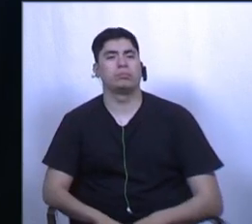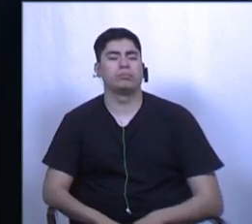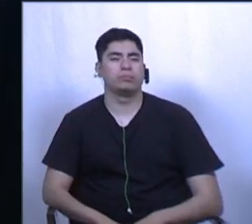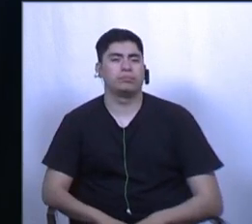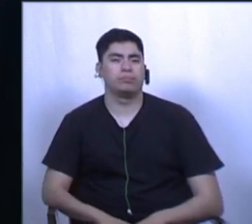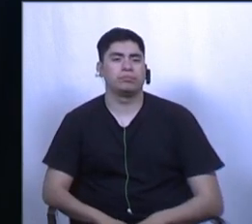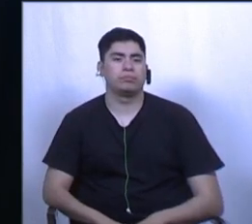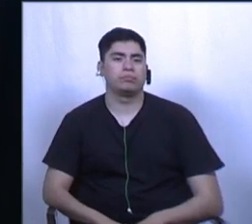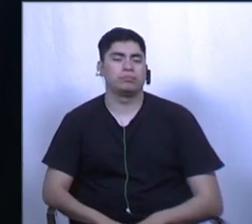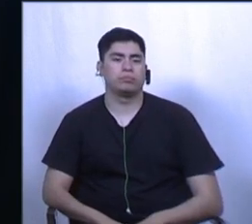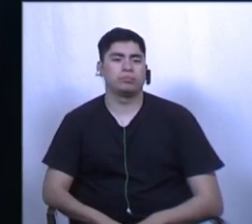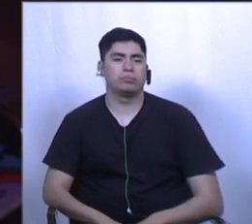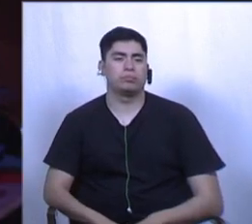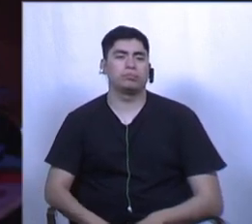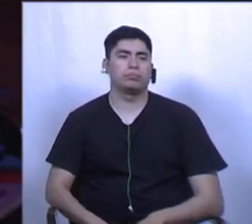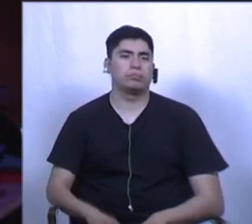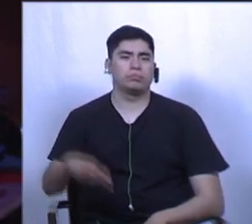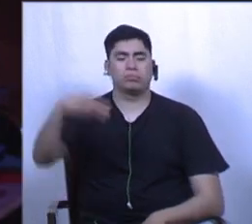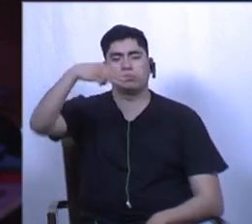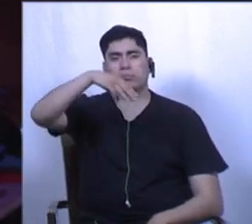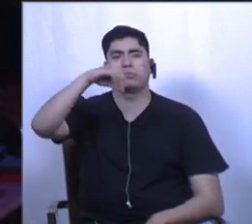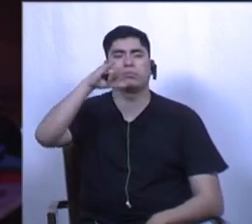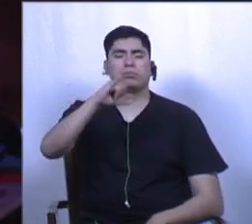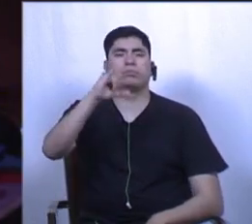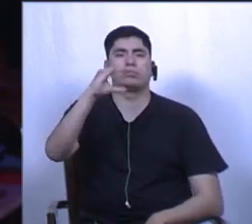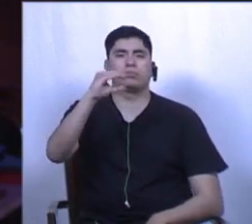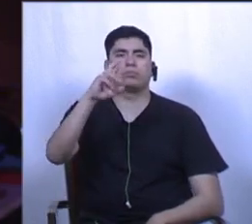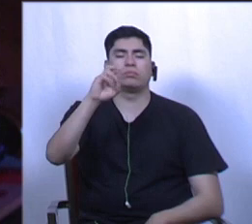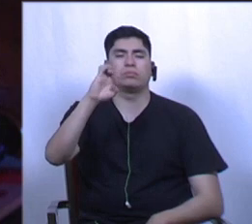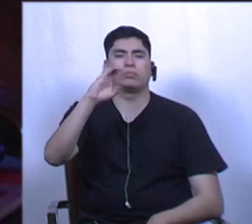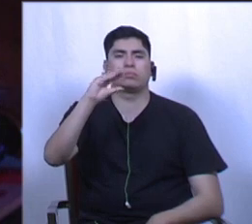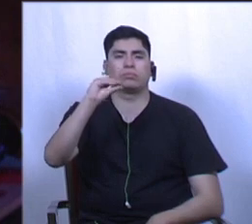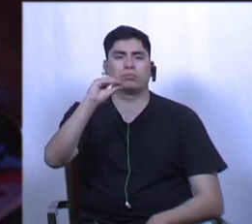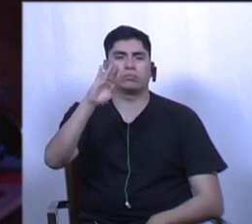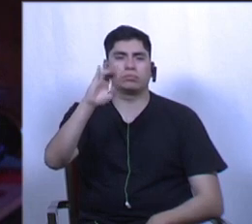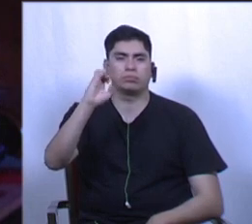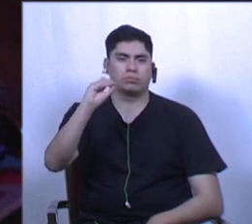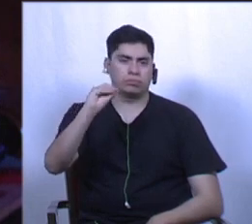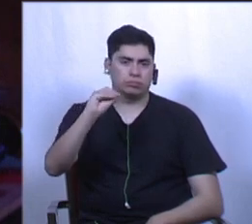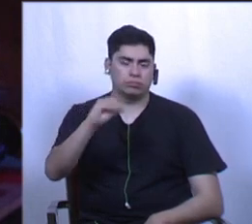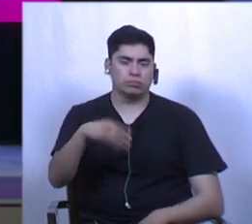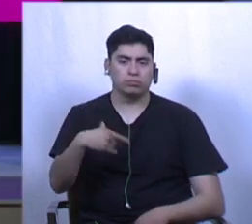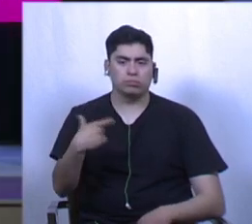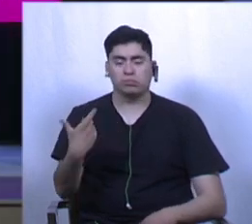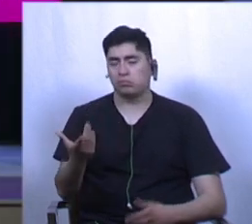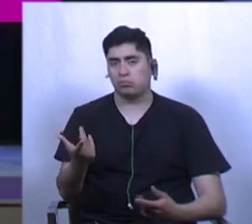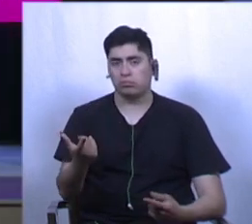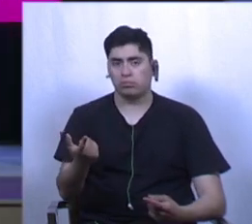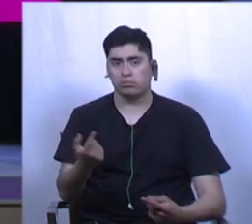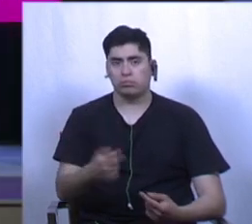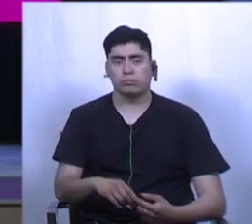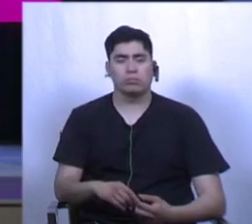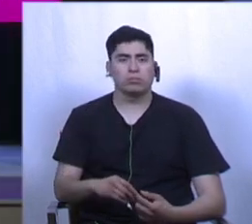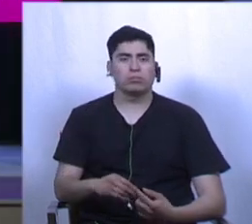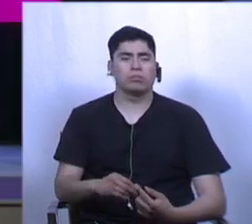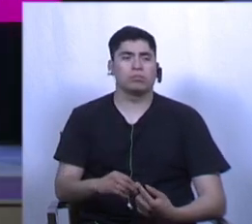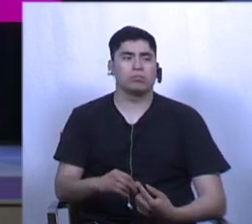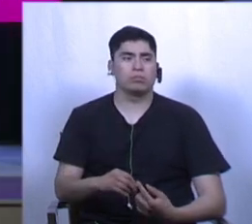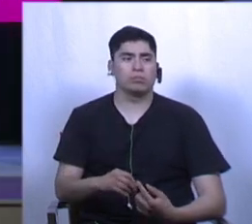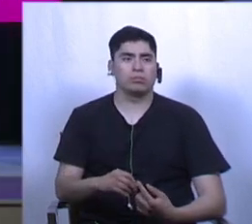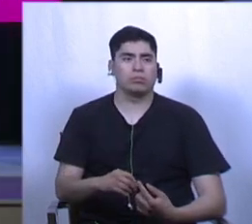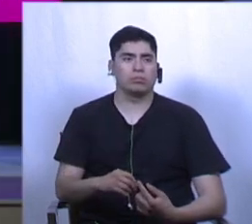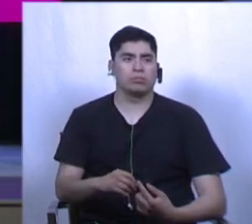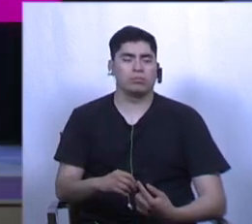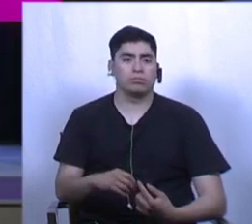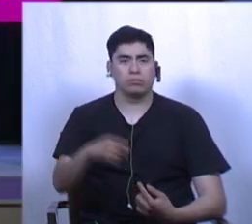un microbio, pensaremos en el Escherichia coli, que es parte de ustedes acá en